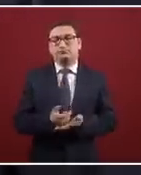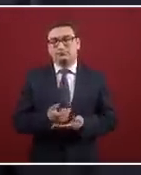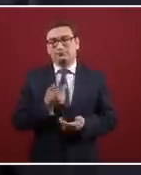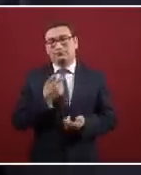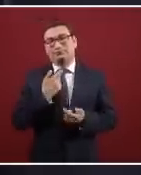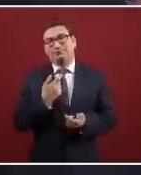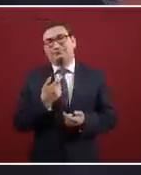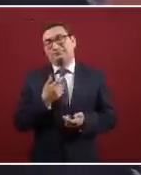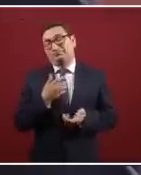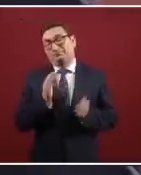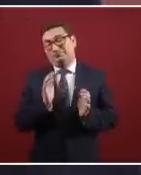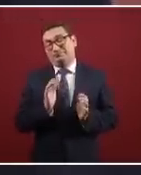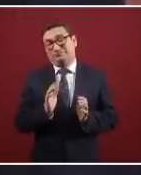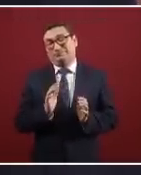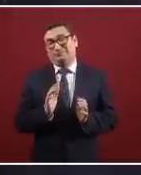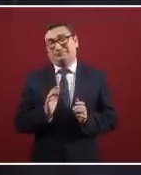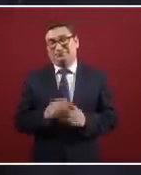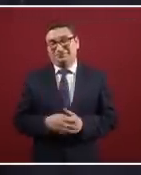o